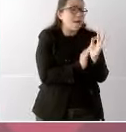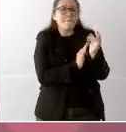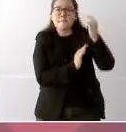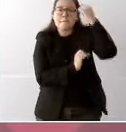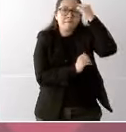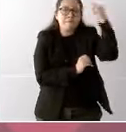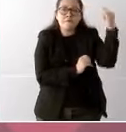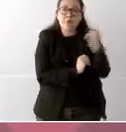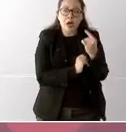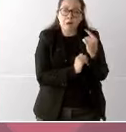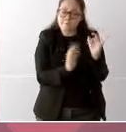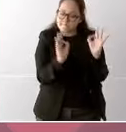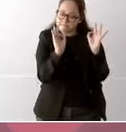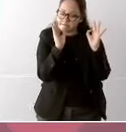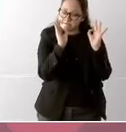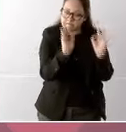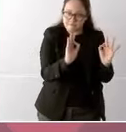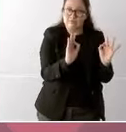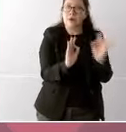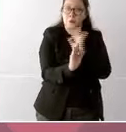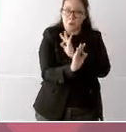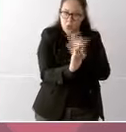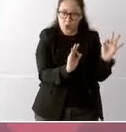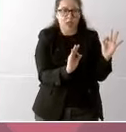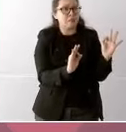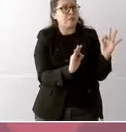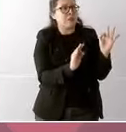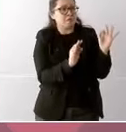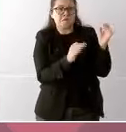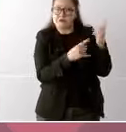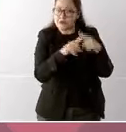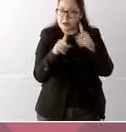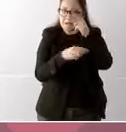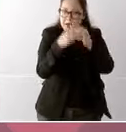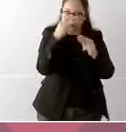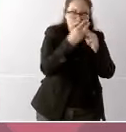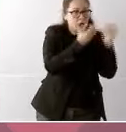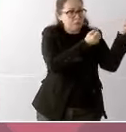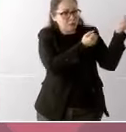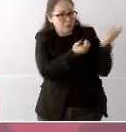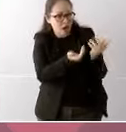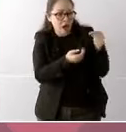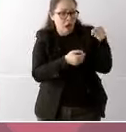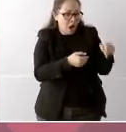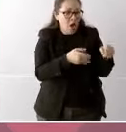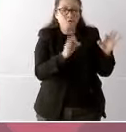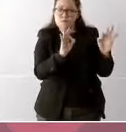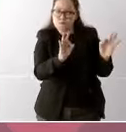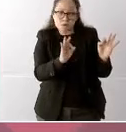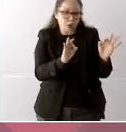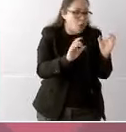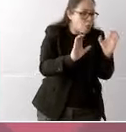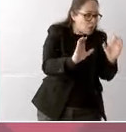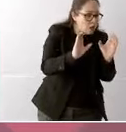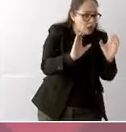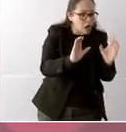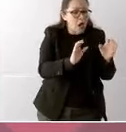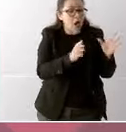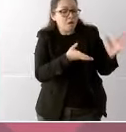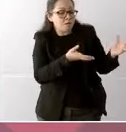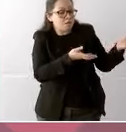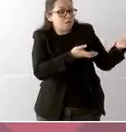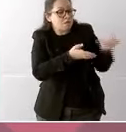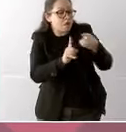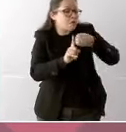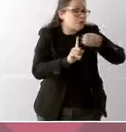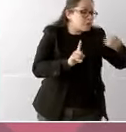tenerlo en condiciones de recibir contenedores con el calado adecuado,